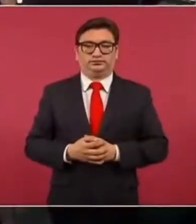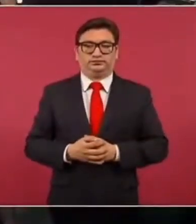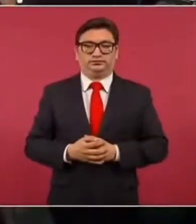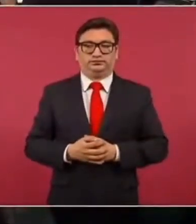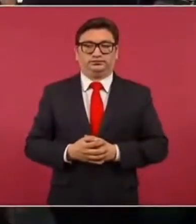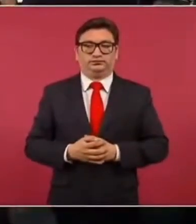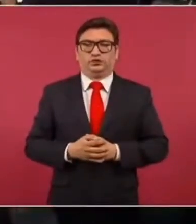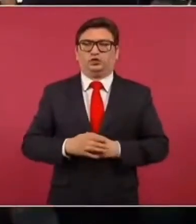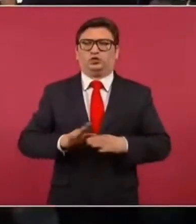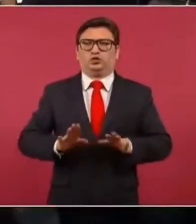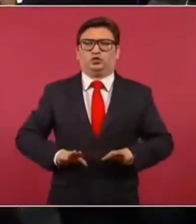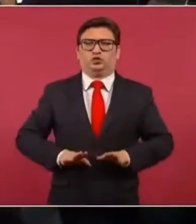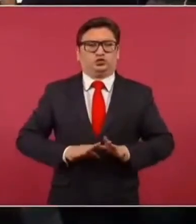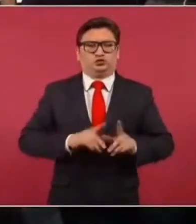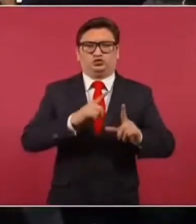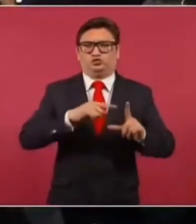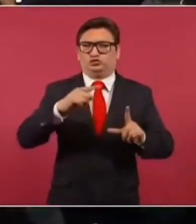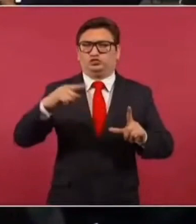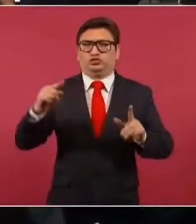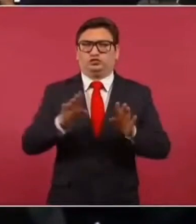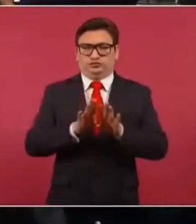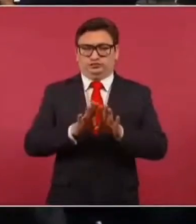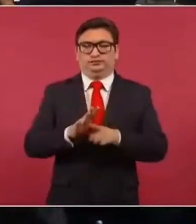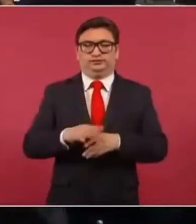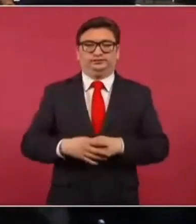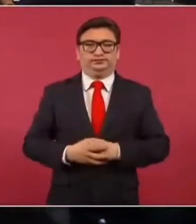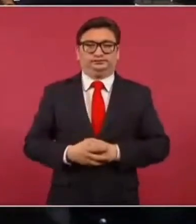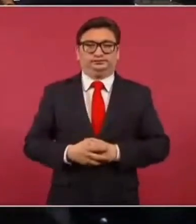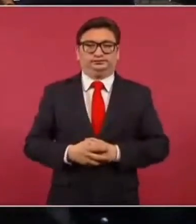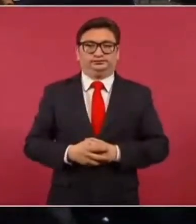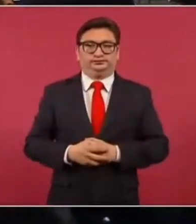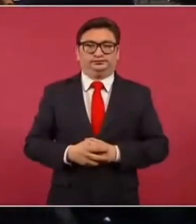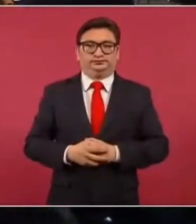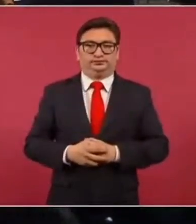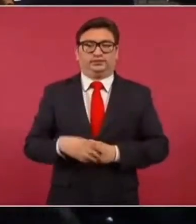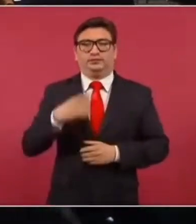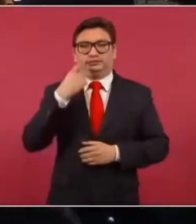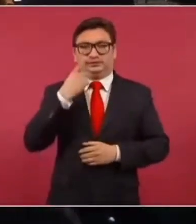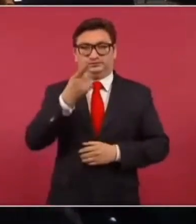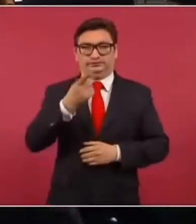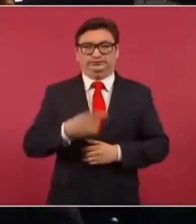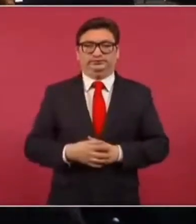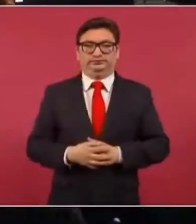el comportamiento. Y luego, miren,